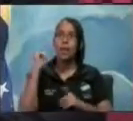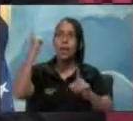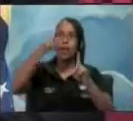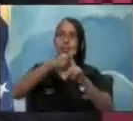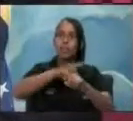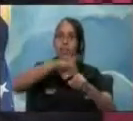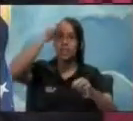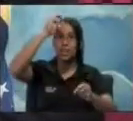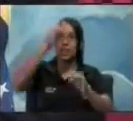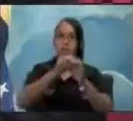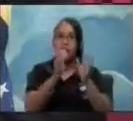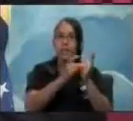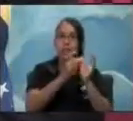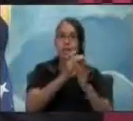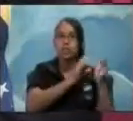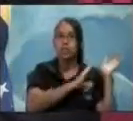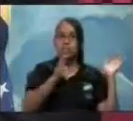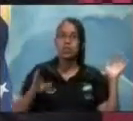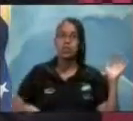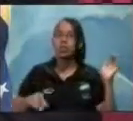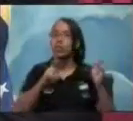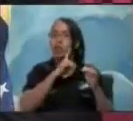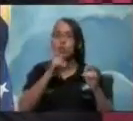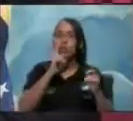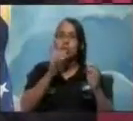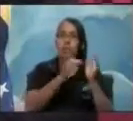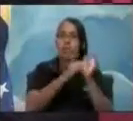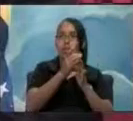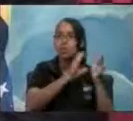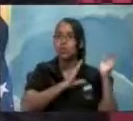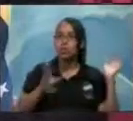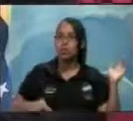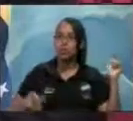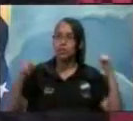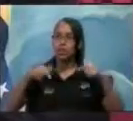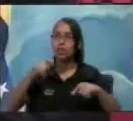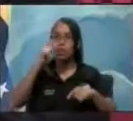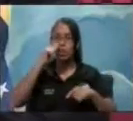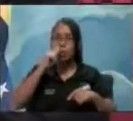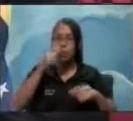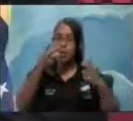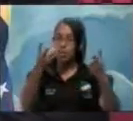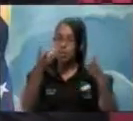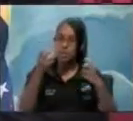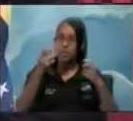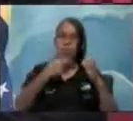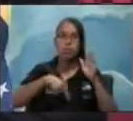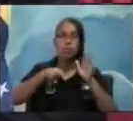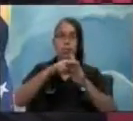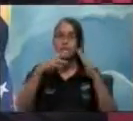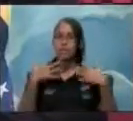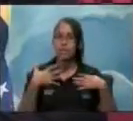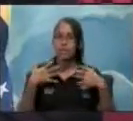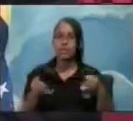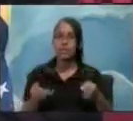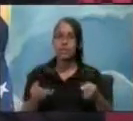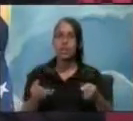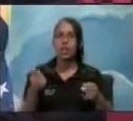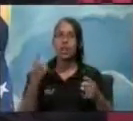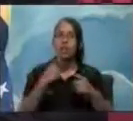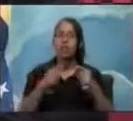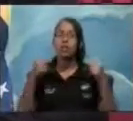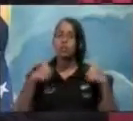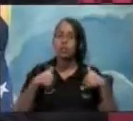fe en Jesucristo, en el nombre de Jesús, que este hombre ha recibido completa sanidad. Está sano. Pero yo